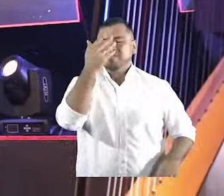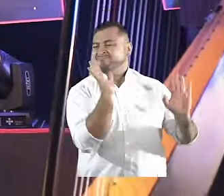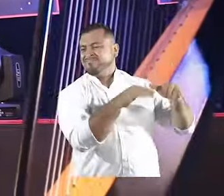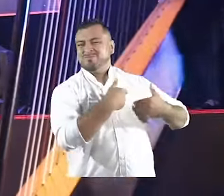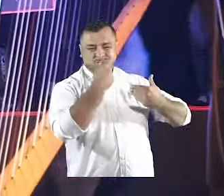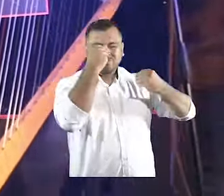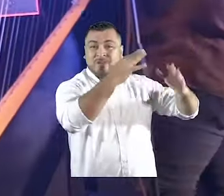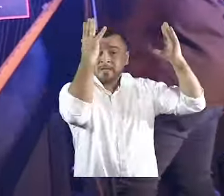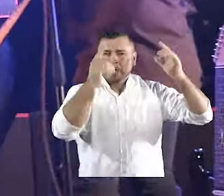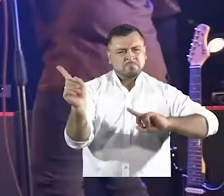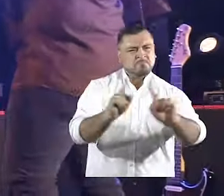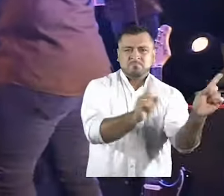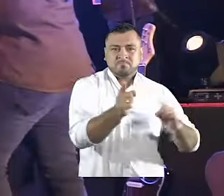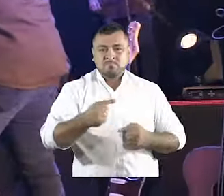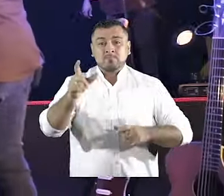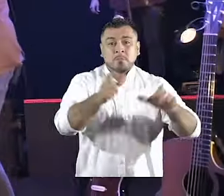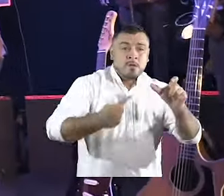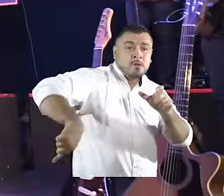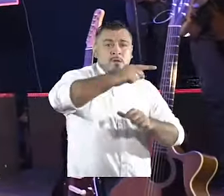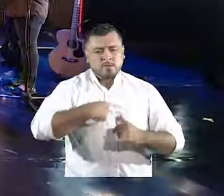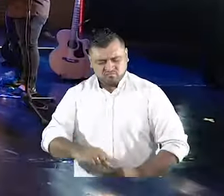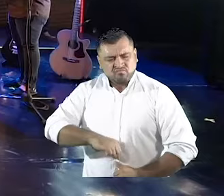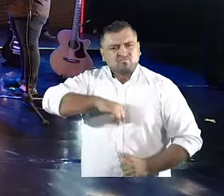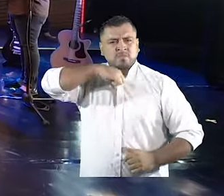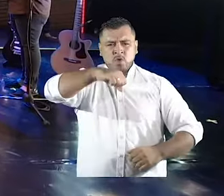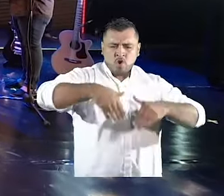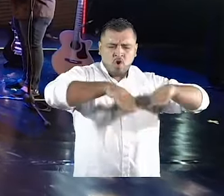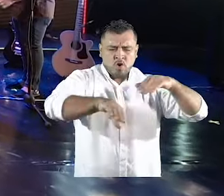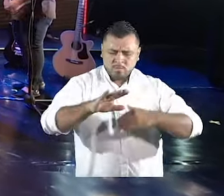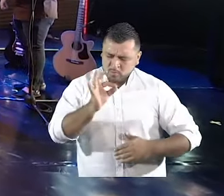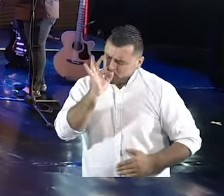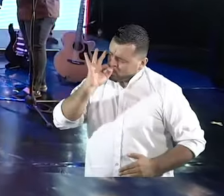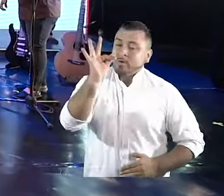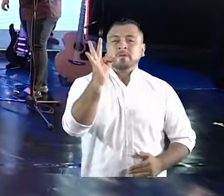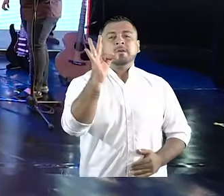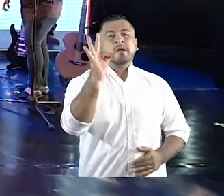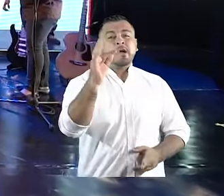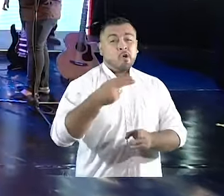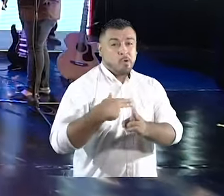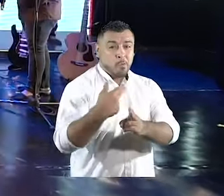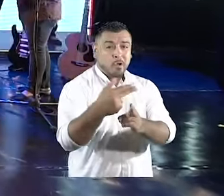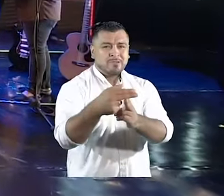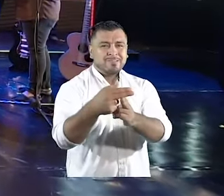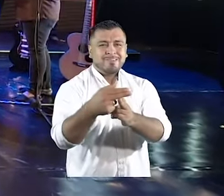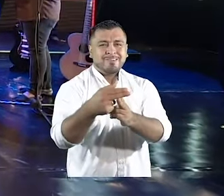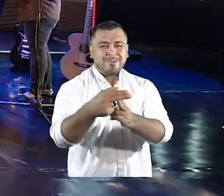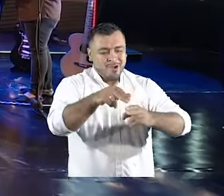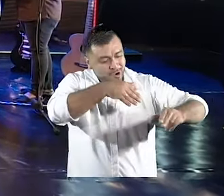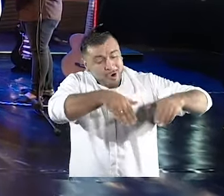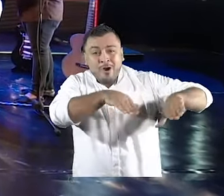nuestro joropo es paluto y echar uno, y ante el Señor me arrodillo y por el joropo lo juro, que más temprano